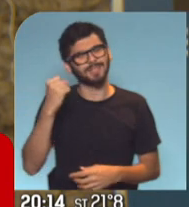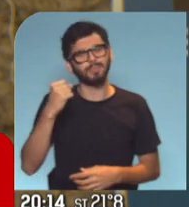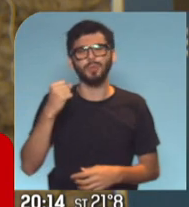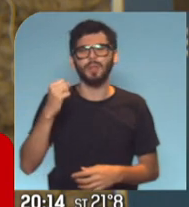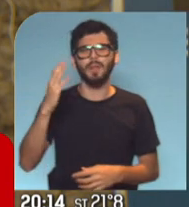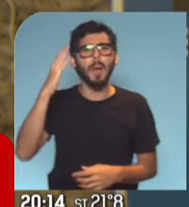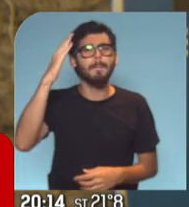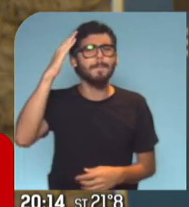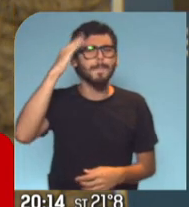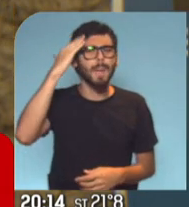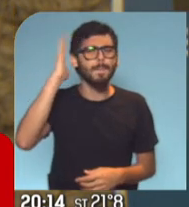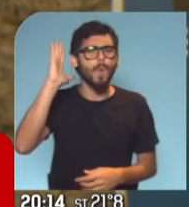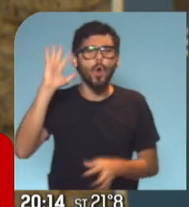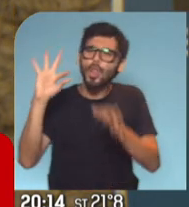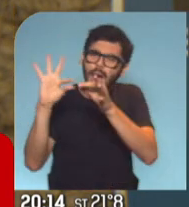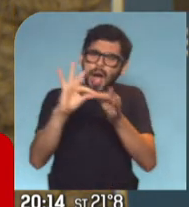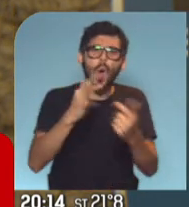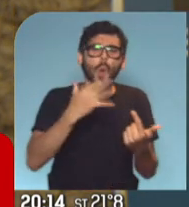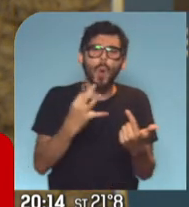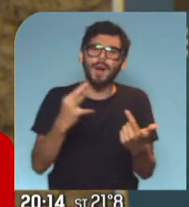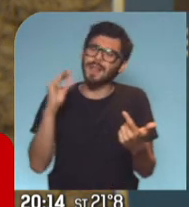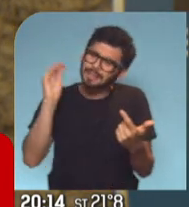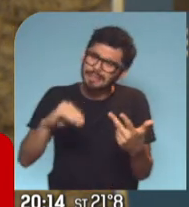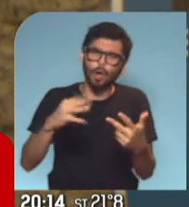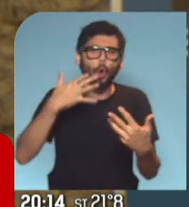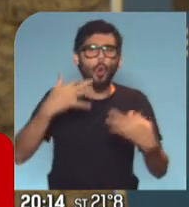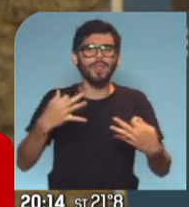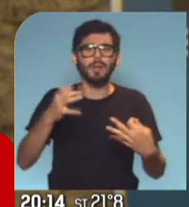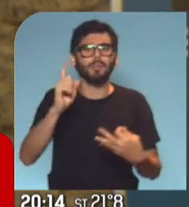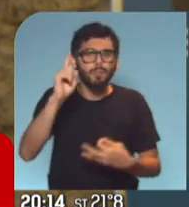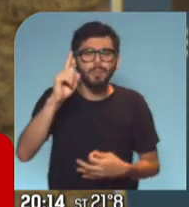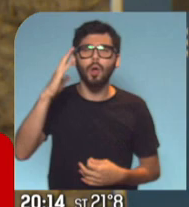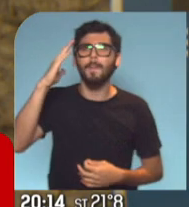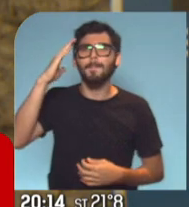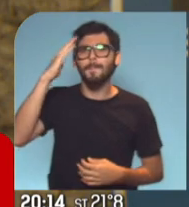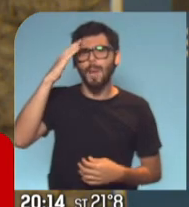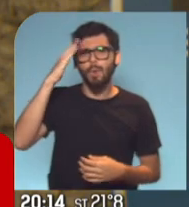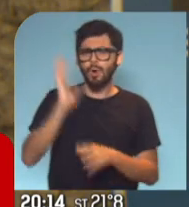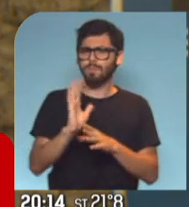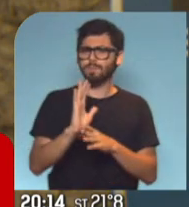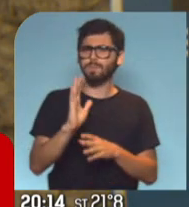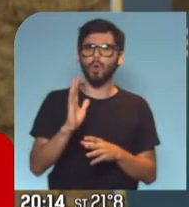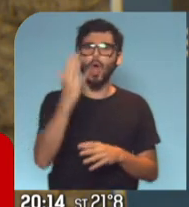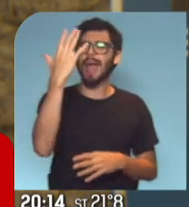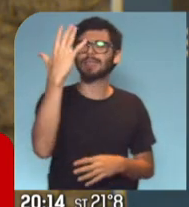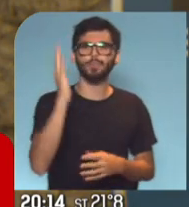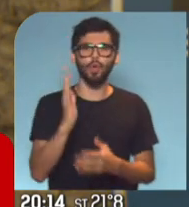la memoria acompañada de la verdad y la justicia, pero además de la memoria que pasa por el espejo, por la autorreflexión,